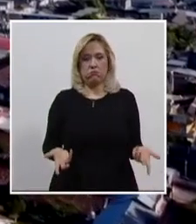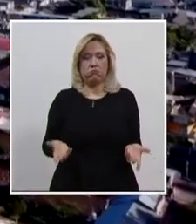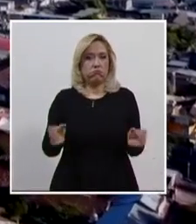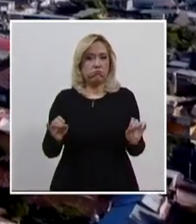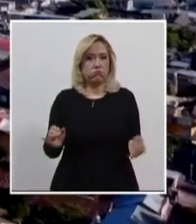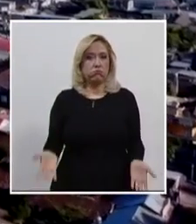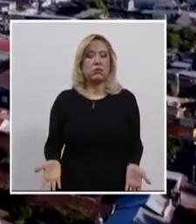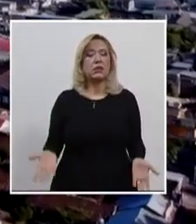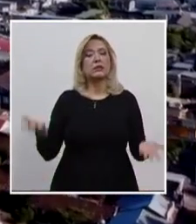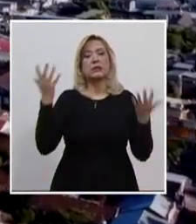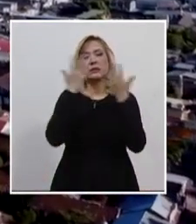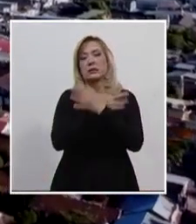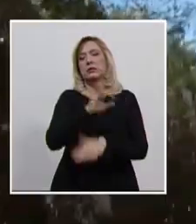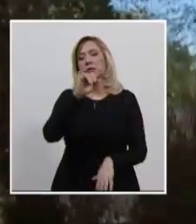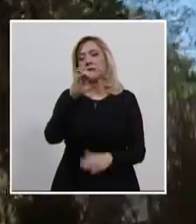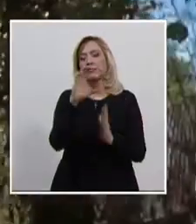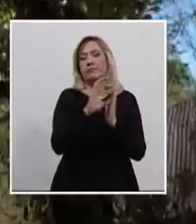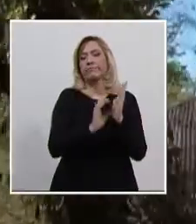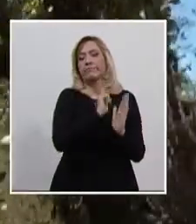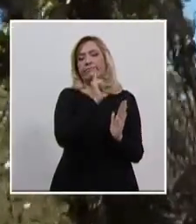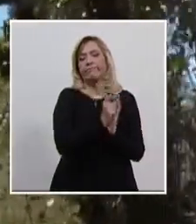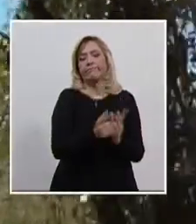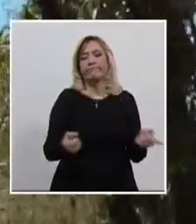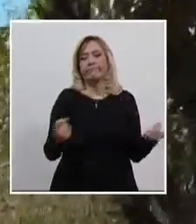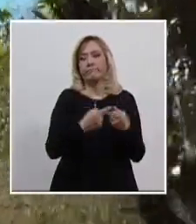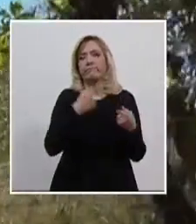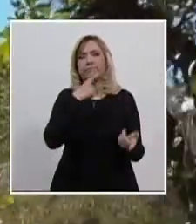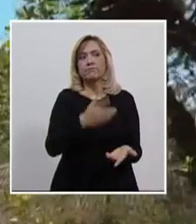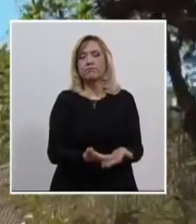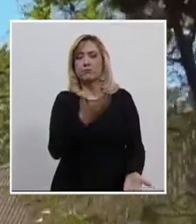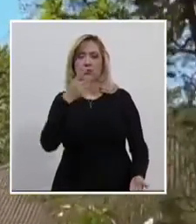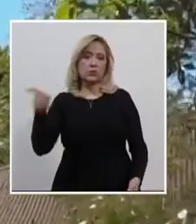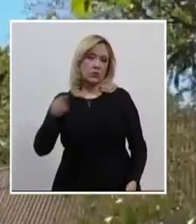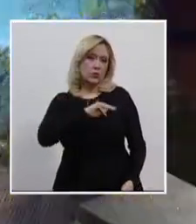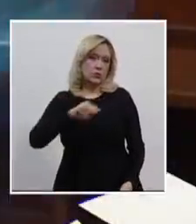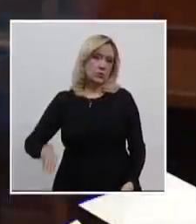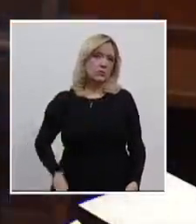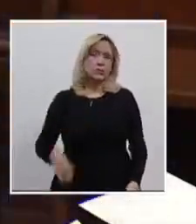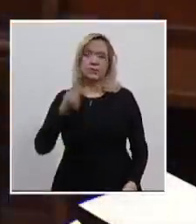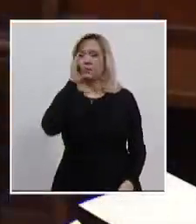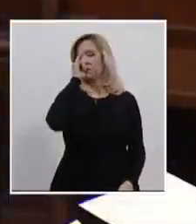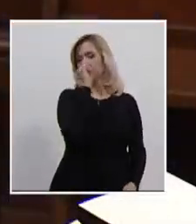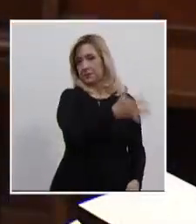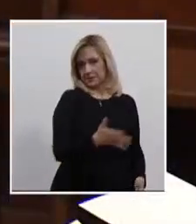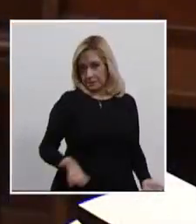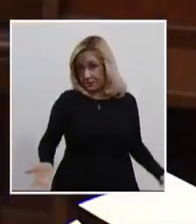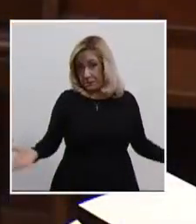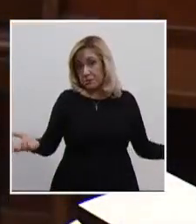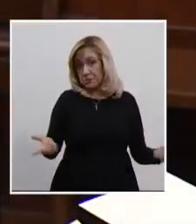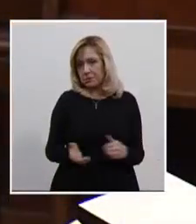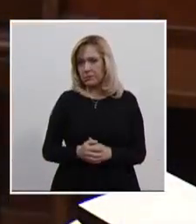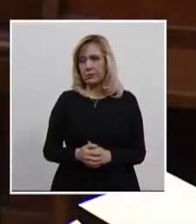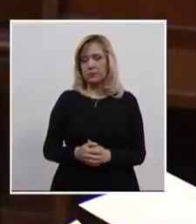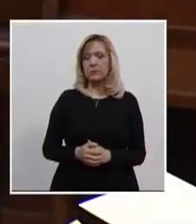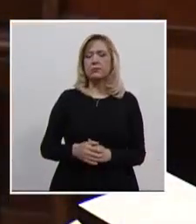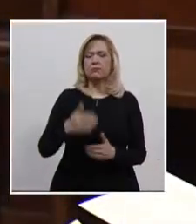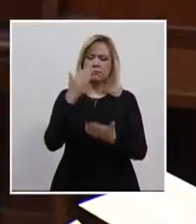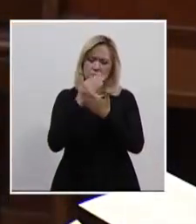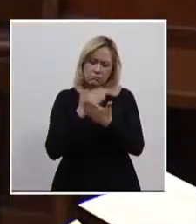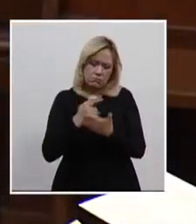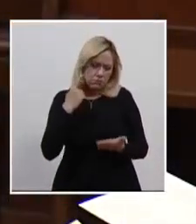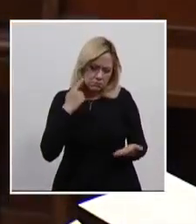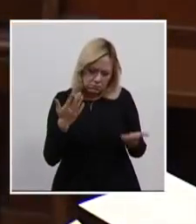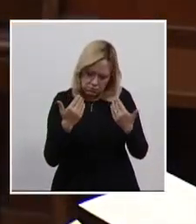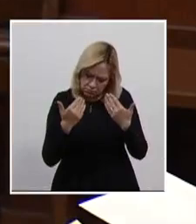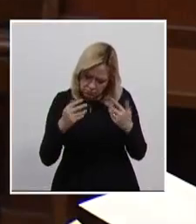diversas controversias constitucionales promovidas por municipios de ese estado. En autos no hay evidencia de que se hubiese